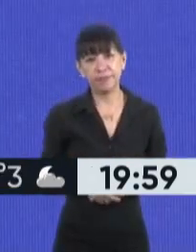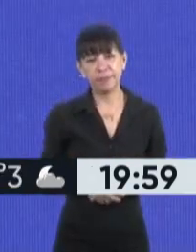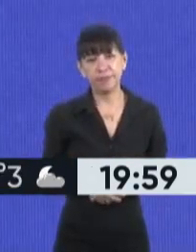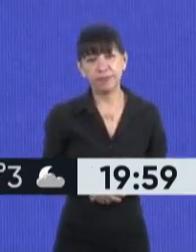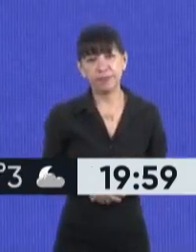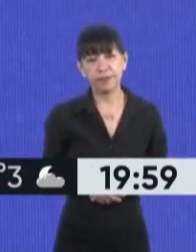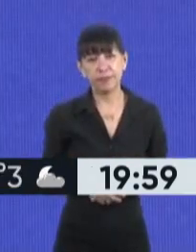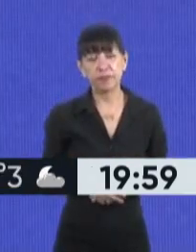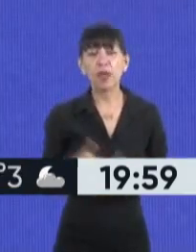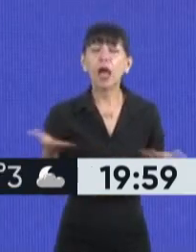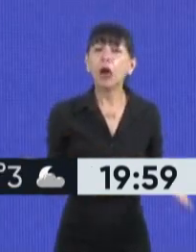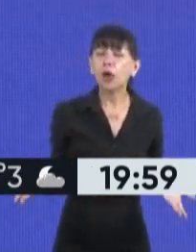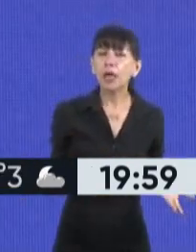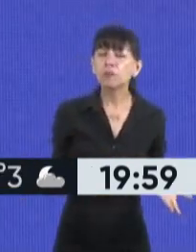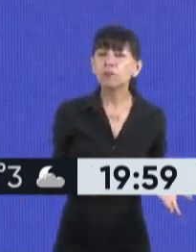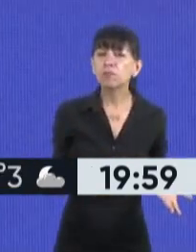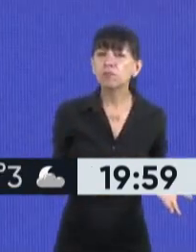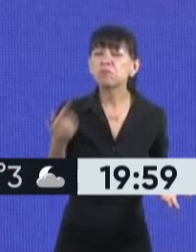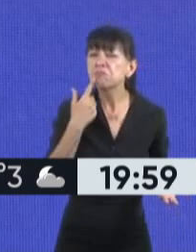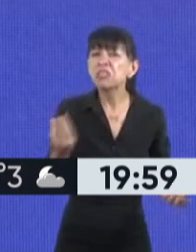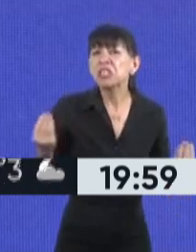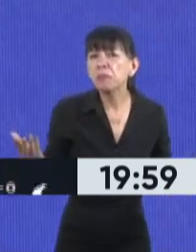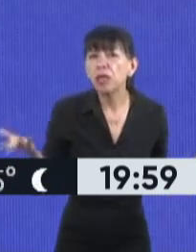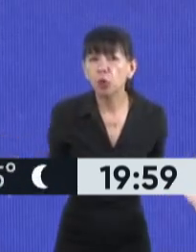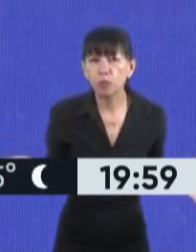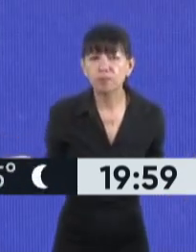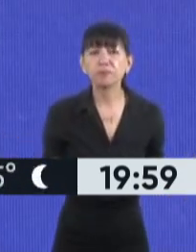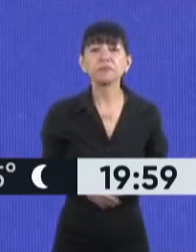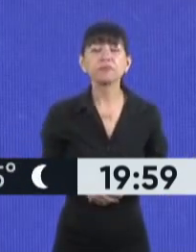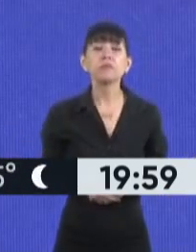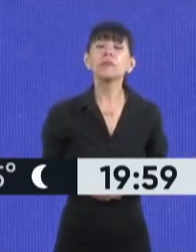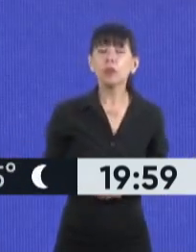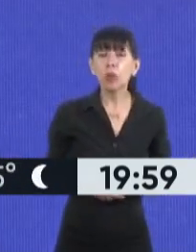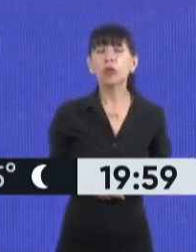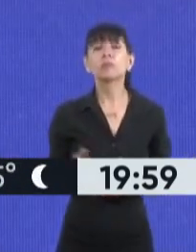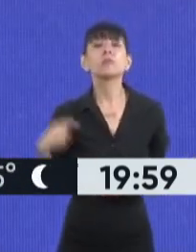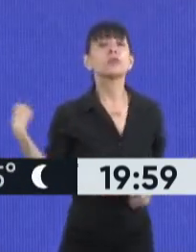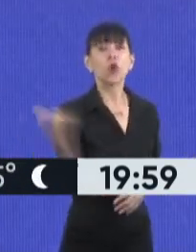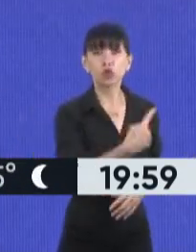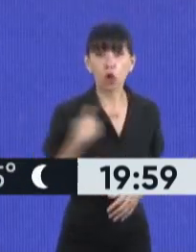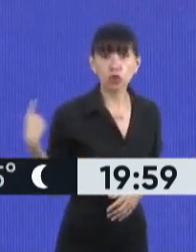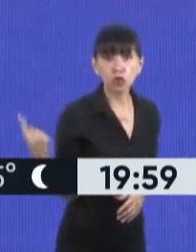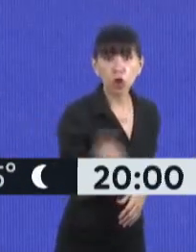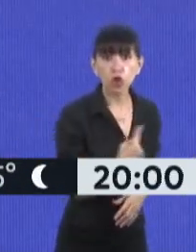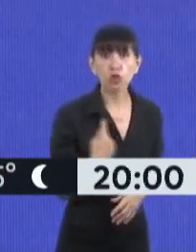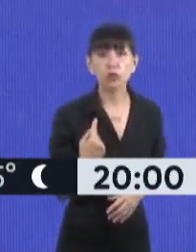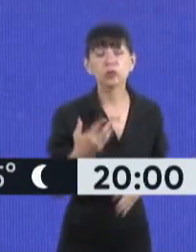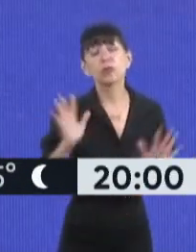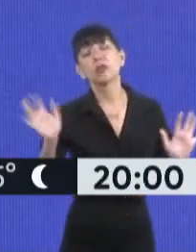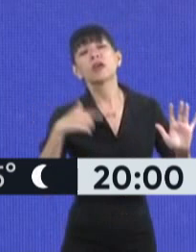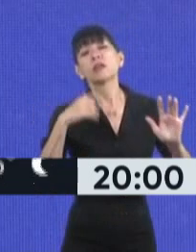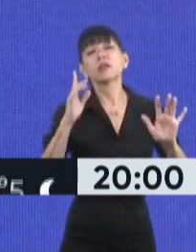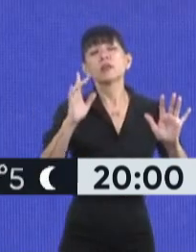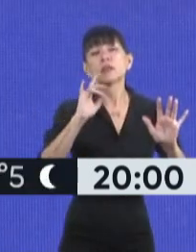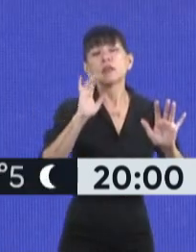¿qué fue lo que pasó? Pasó que nosotros, no voy a poner a contar las